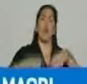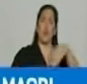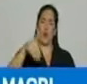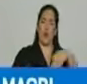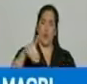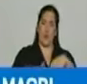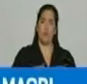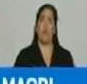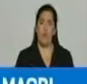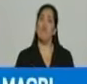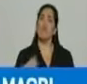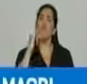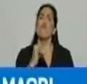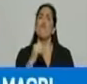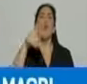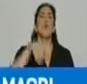a lo que se votó.